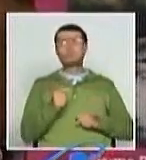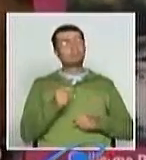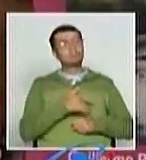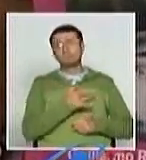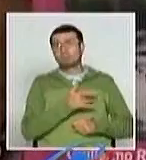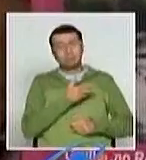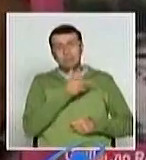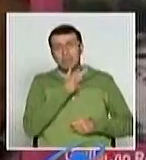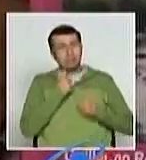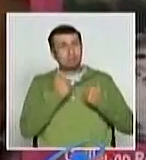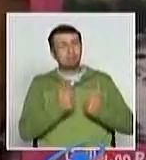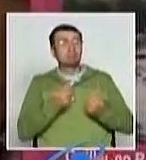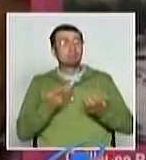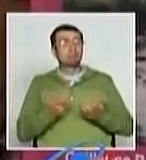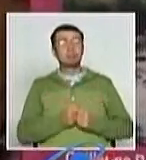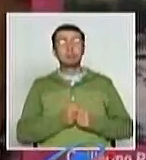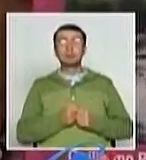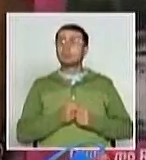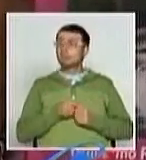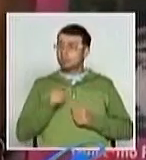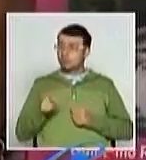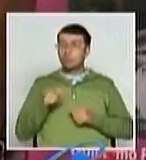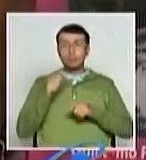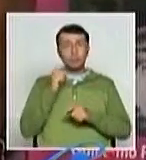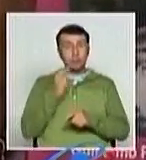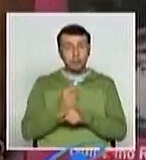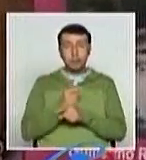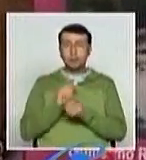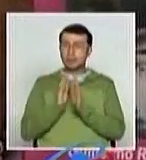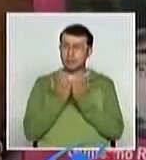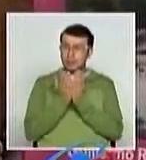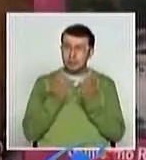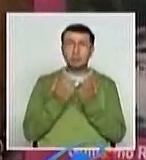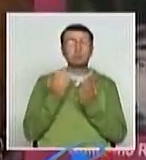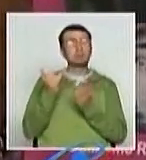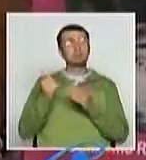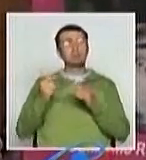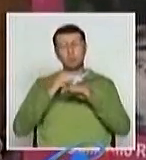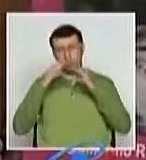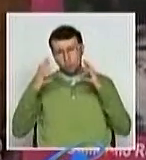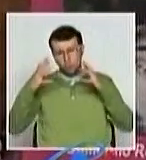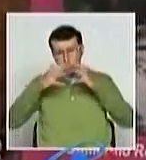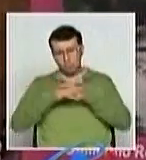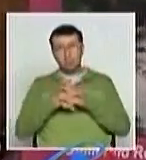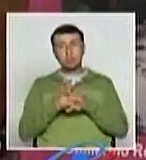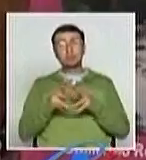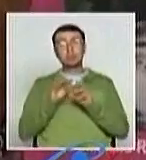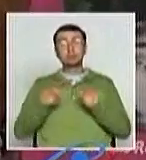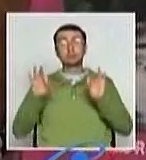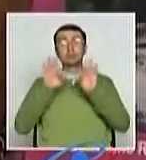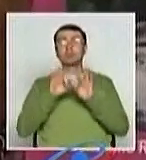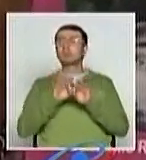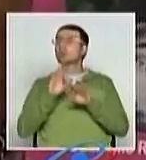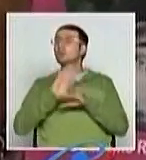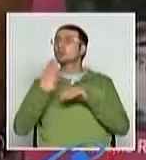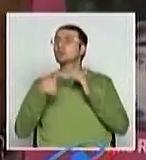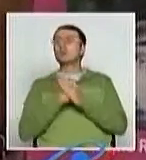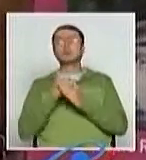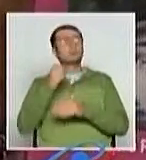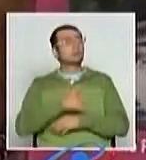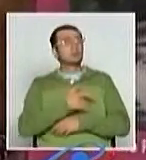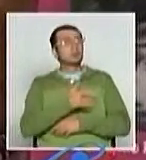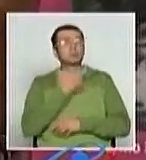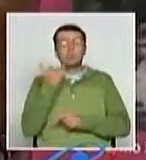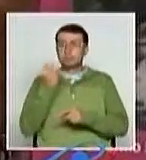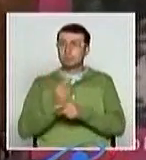vida ese libro reenes del miedo Es un complemento importante a esa parte emocional que es lo que vamos a hablar hoy en